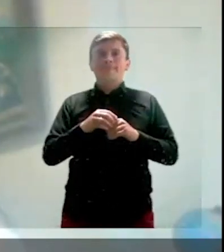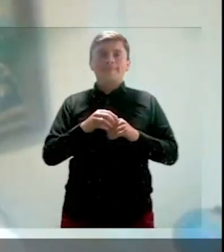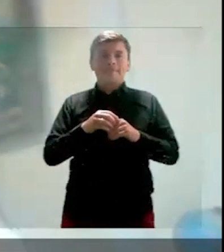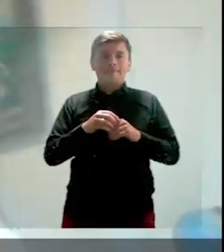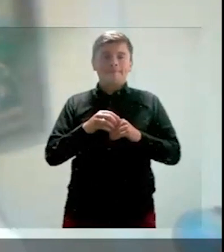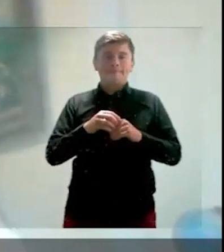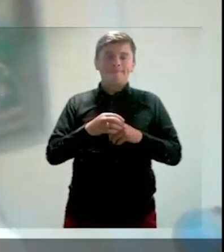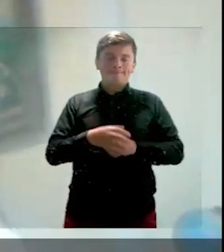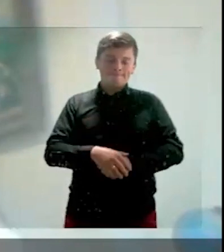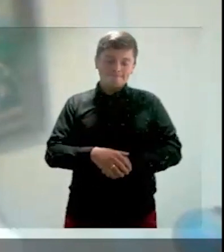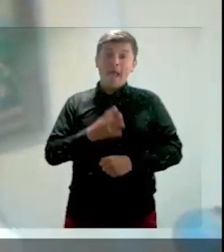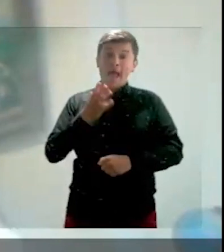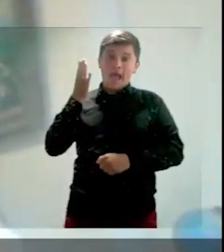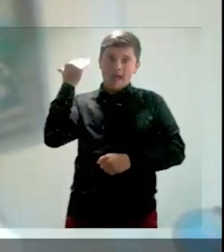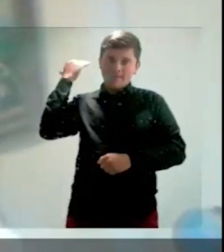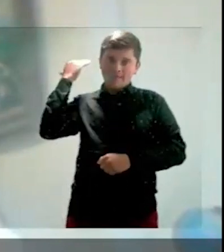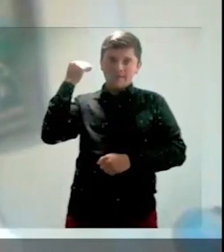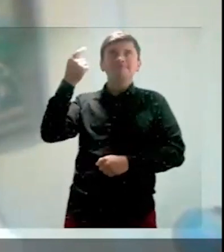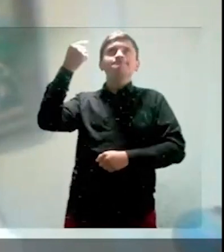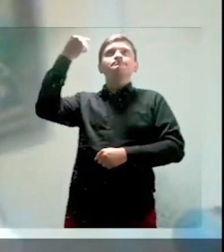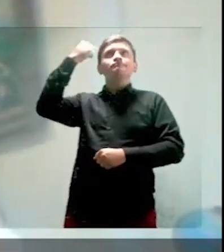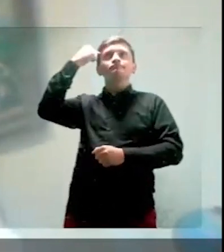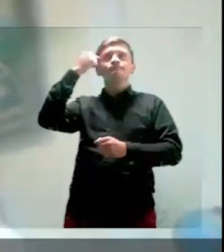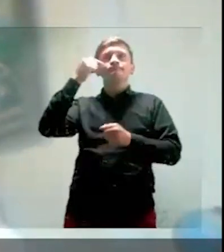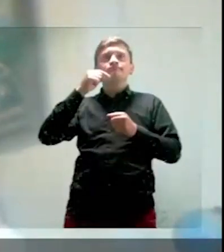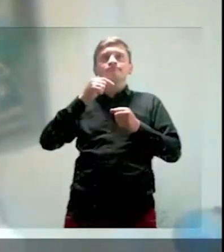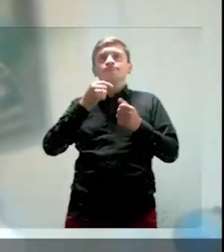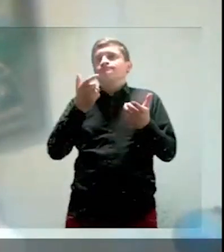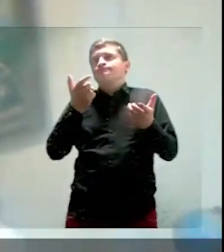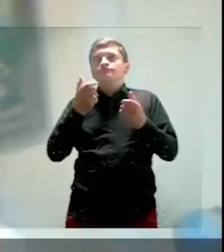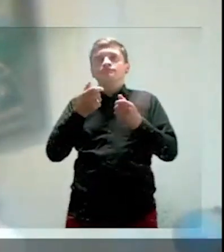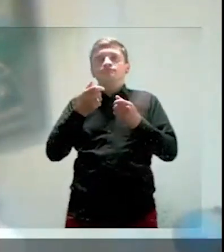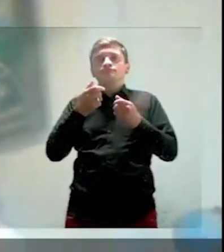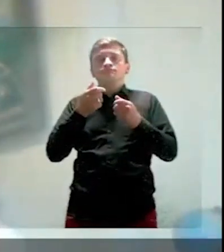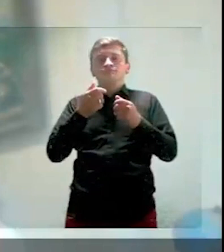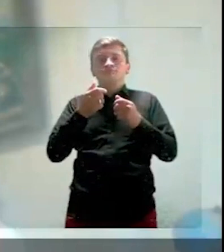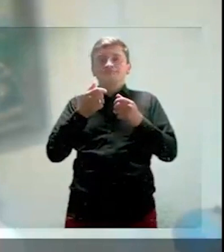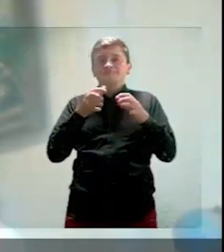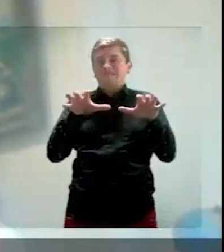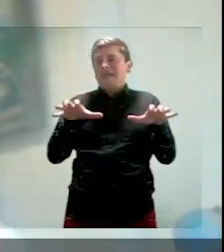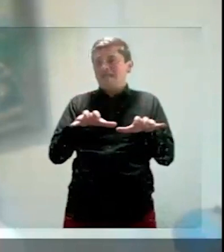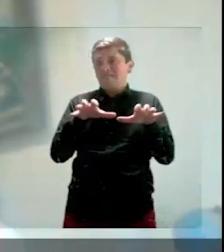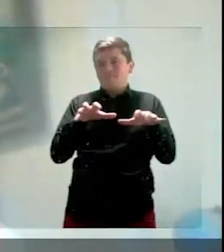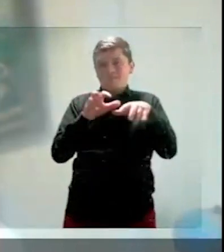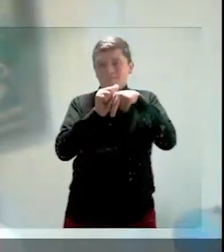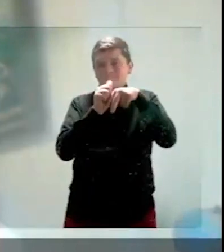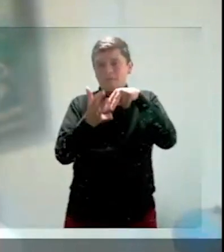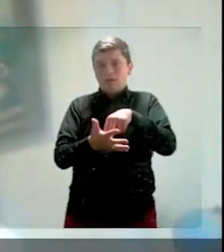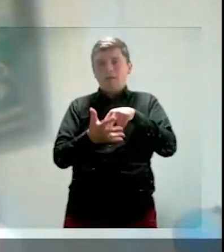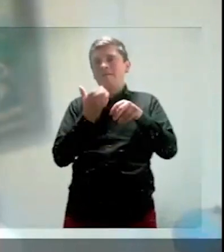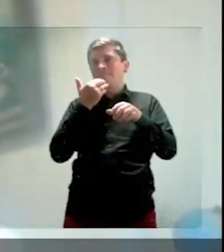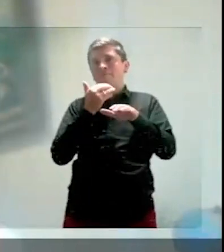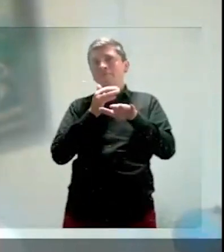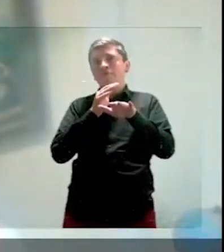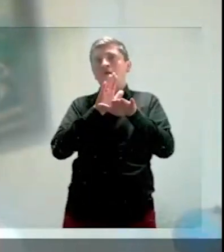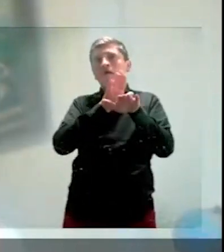como se pensaba antes, que era una actuación que si se advertía, una